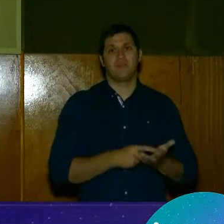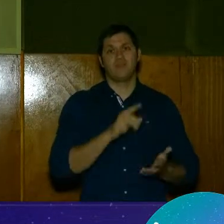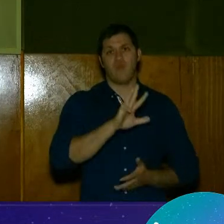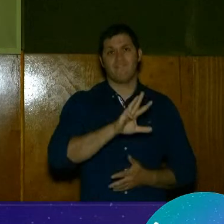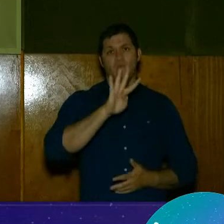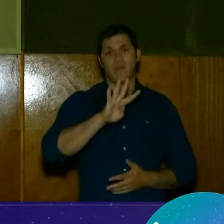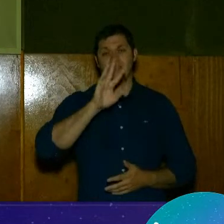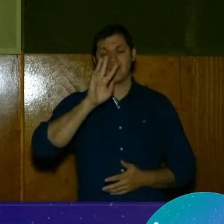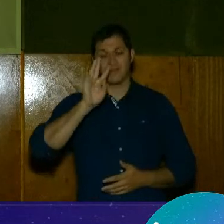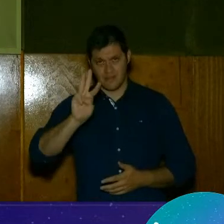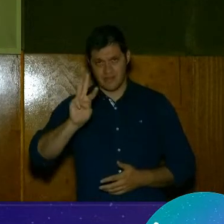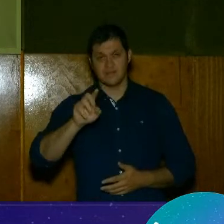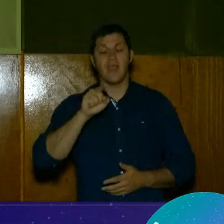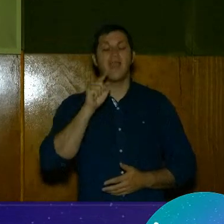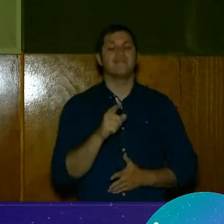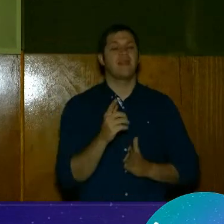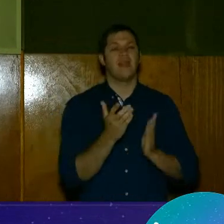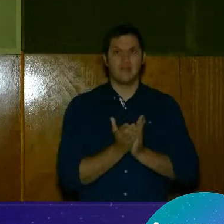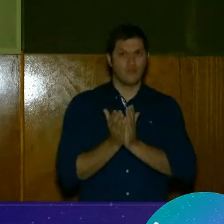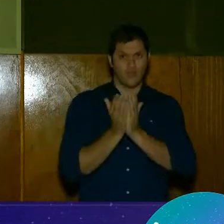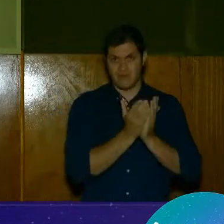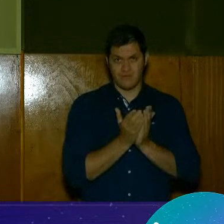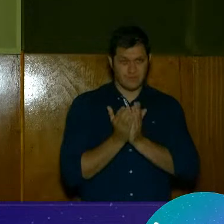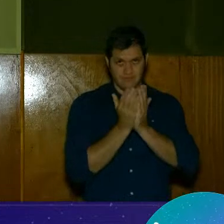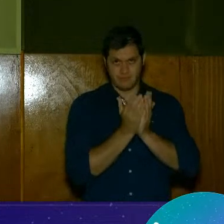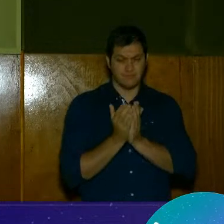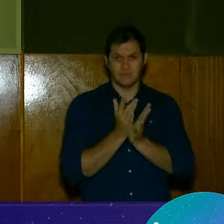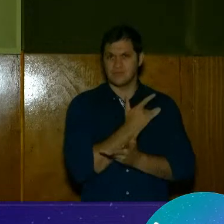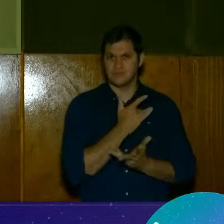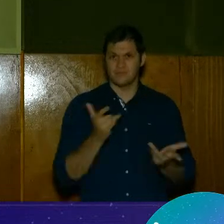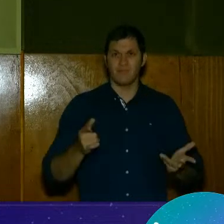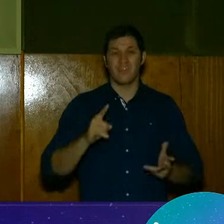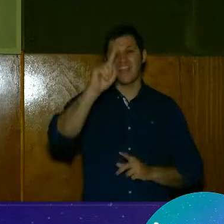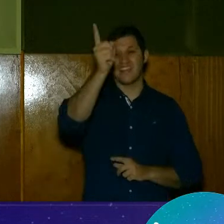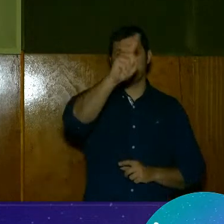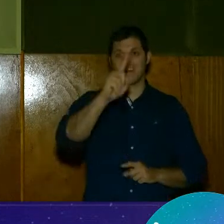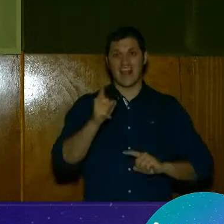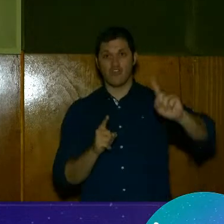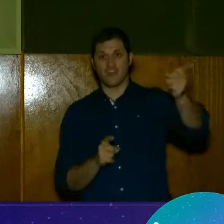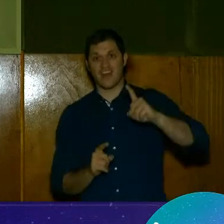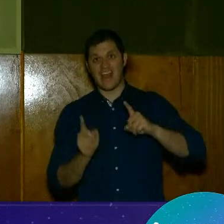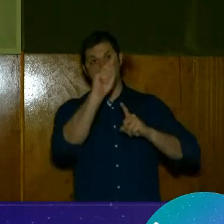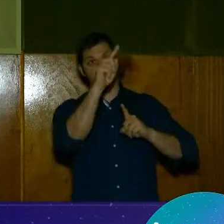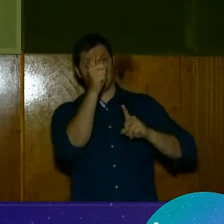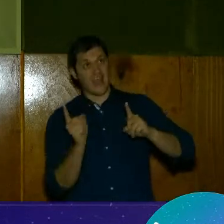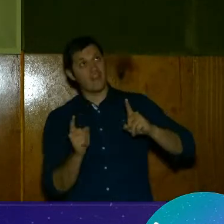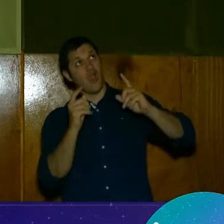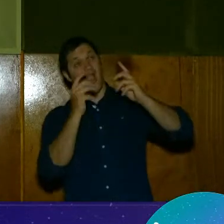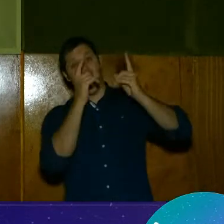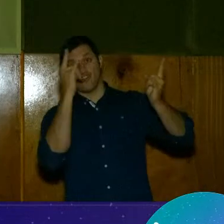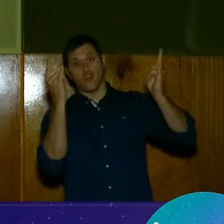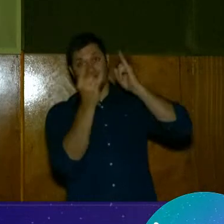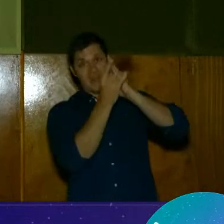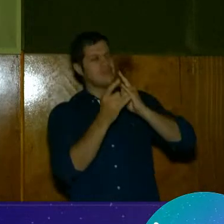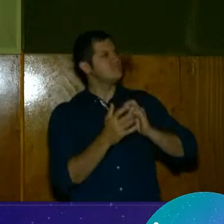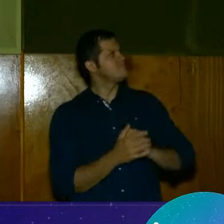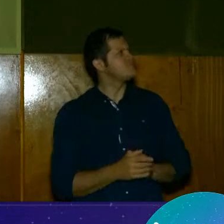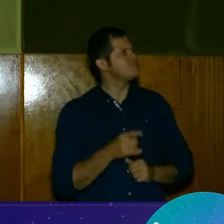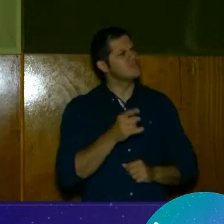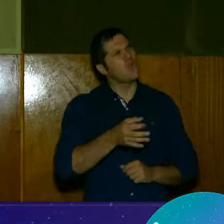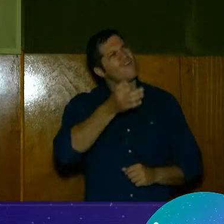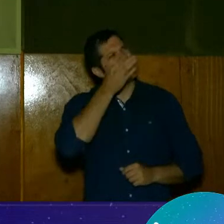ahora hablamos de jocelyn bell jocelyn bell nació en 1943 ella era